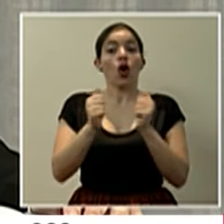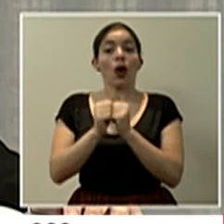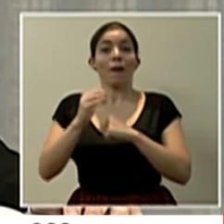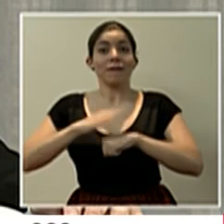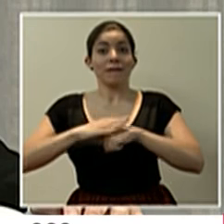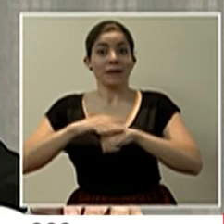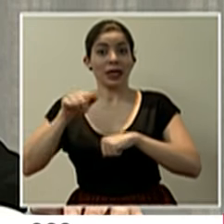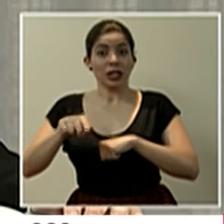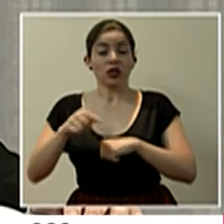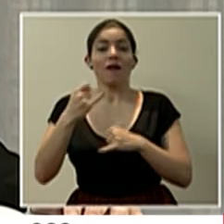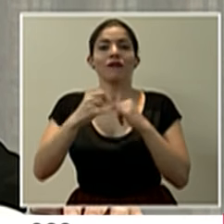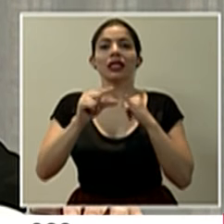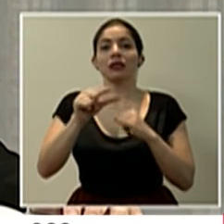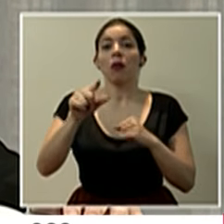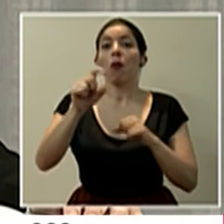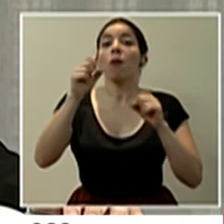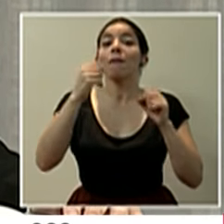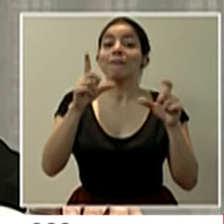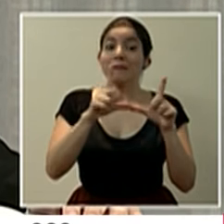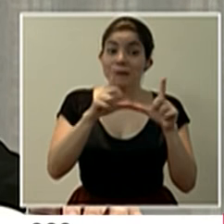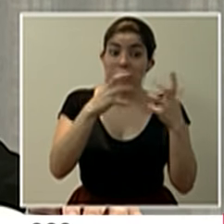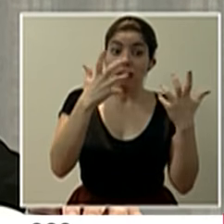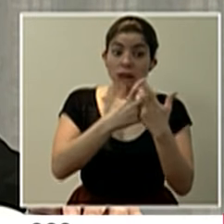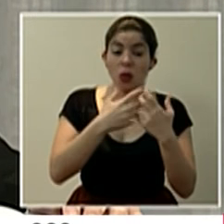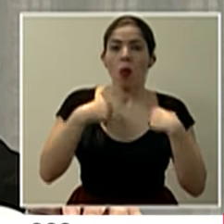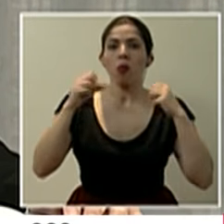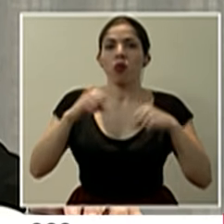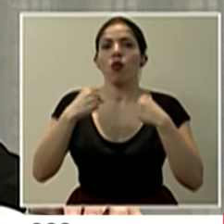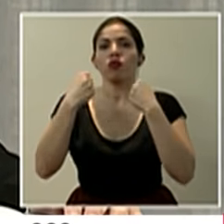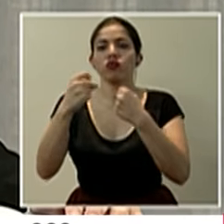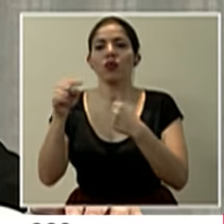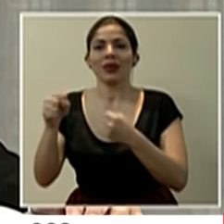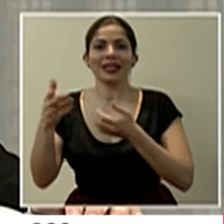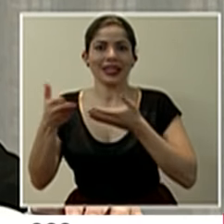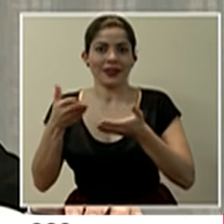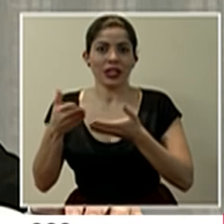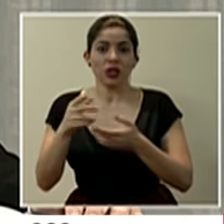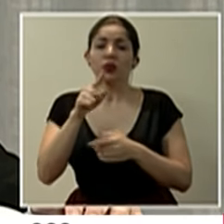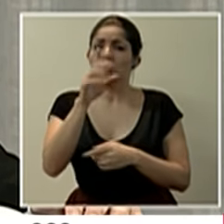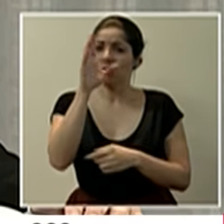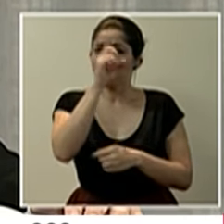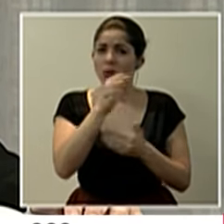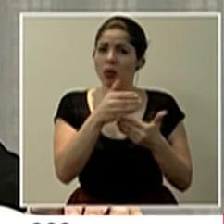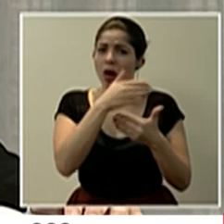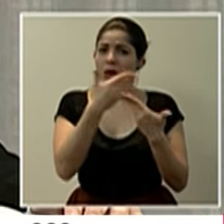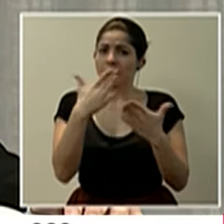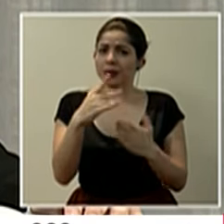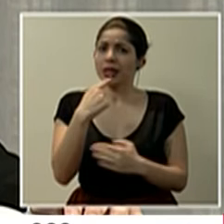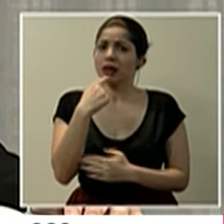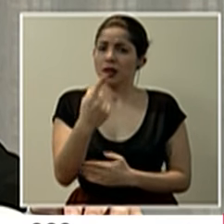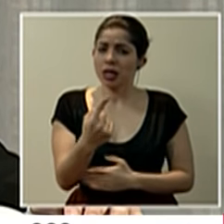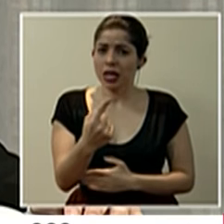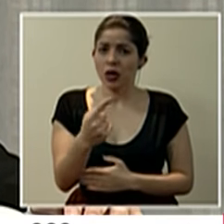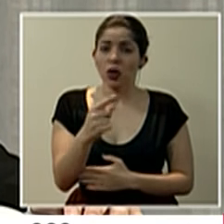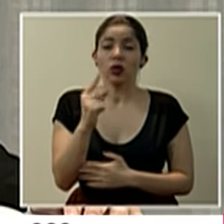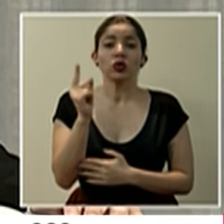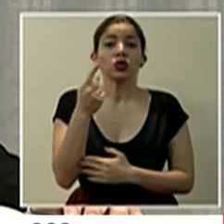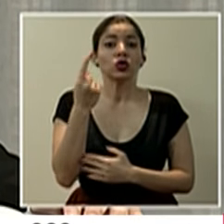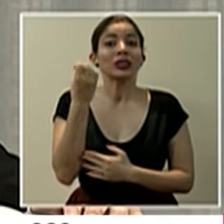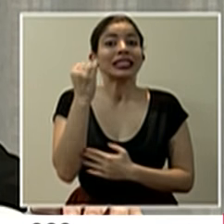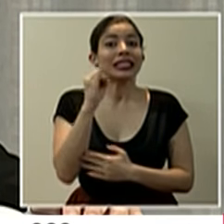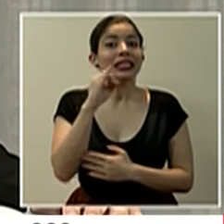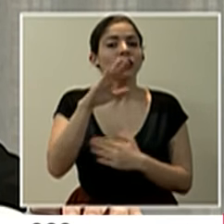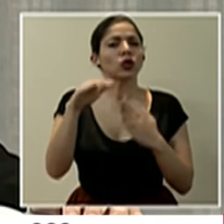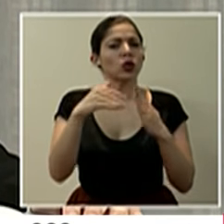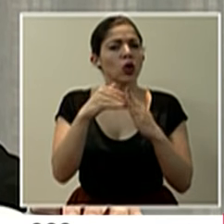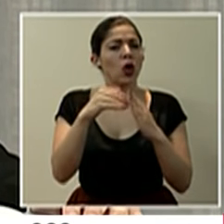ahora se permite el fin de semana poder acceder a estos servicios. Tomar en cuenta lo que ya en su momento se ha dicho, esto es siempre y cuando respetemos